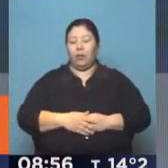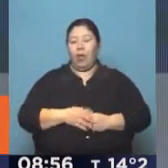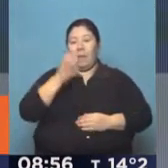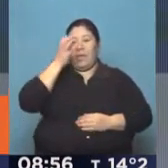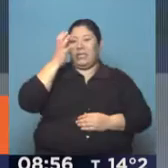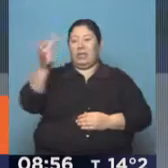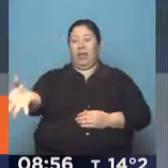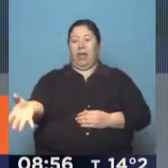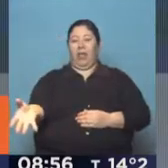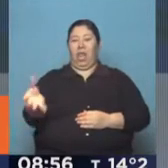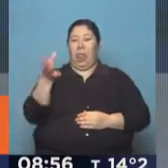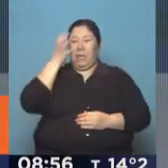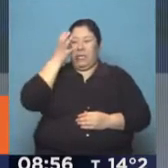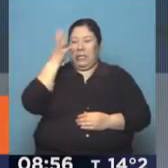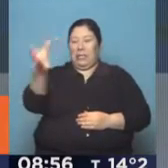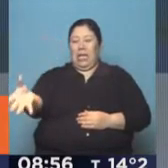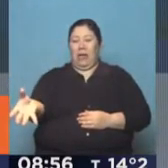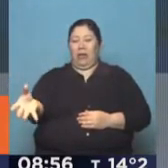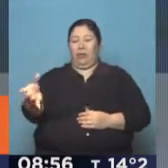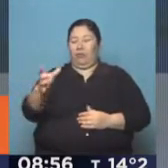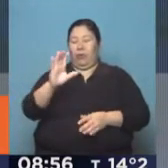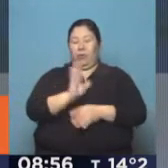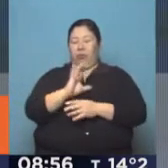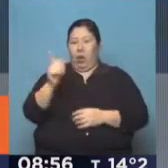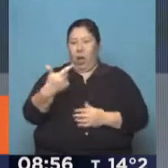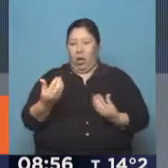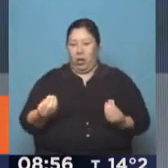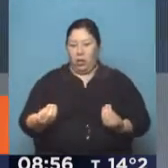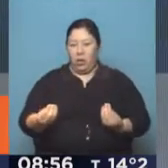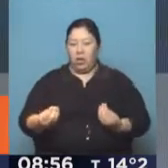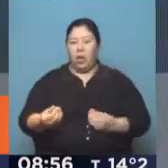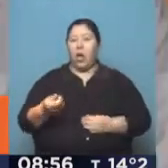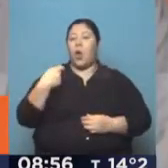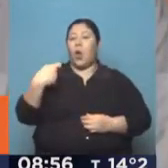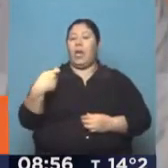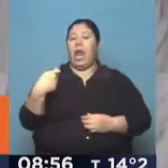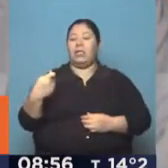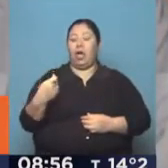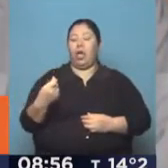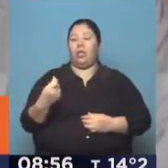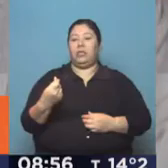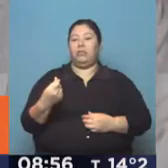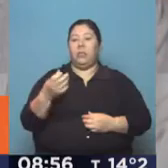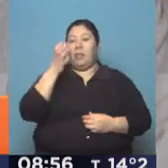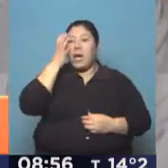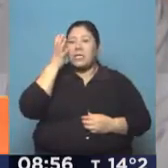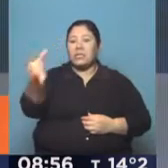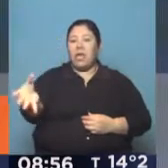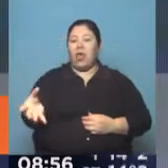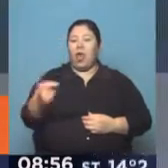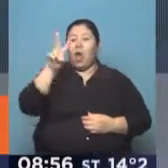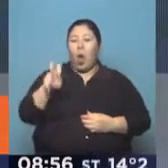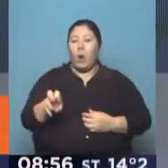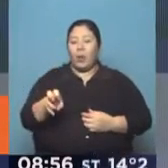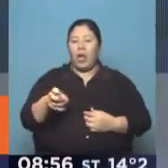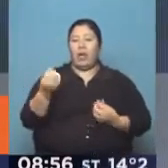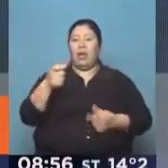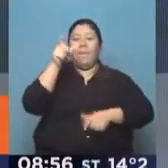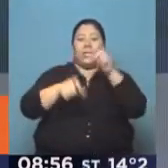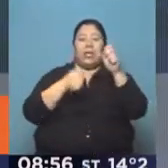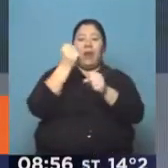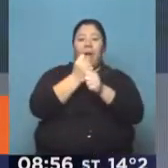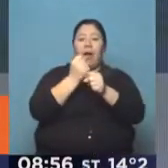escandaloso que existan estas jubilaciones de privilegio mientras la situación de la mayoría del pueblo trabajador se deteriora cada